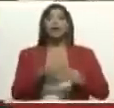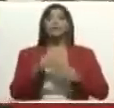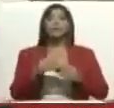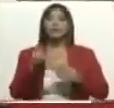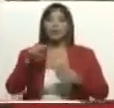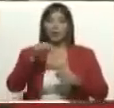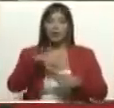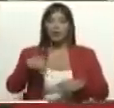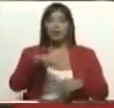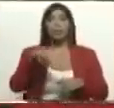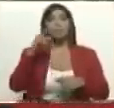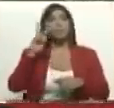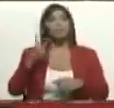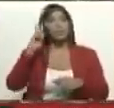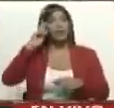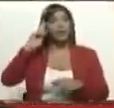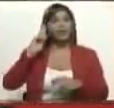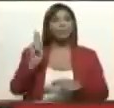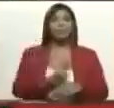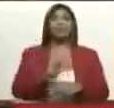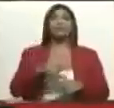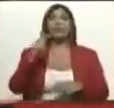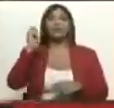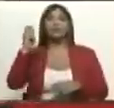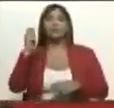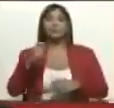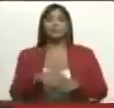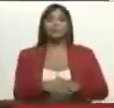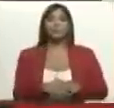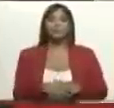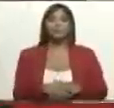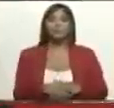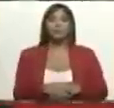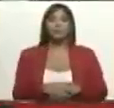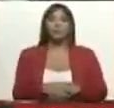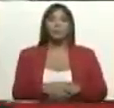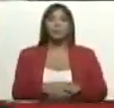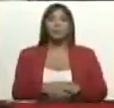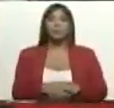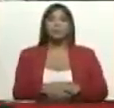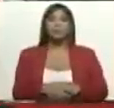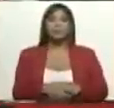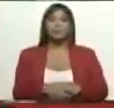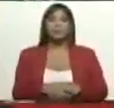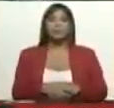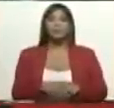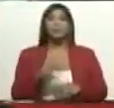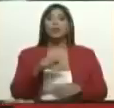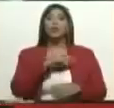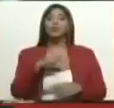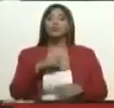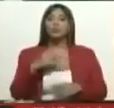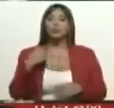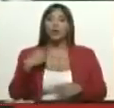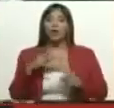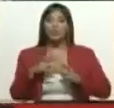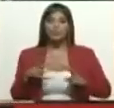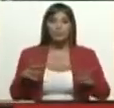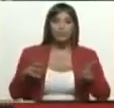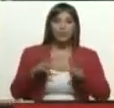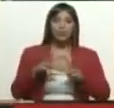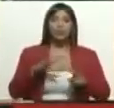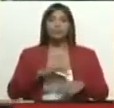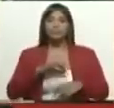respetar nuestra Constitución, para hacer valer nuestros principios